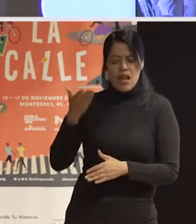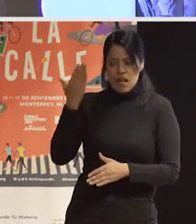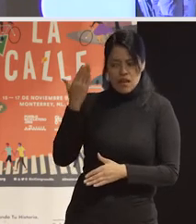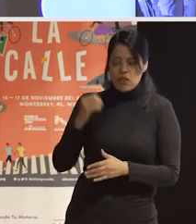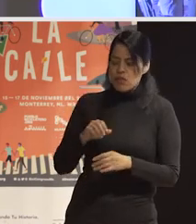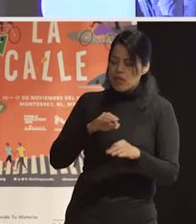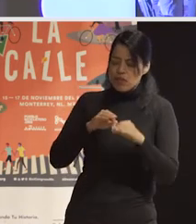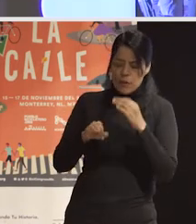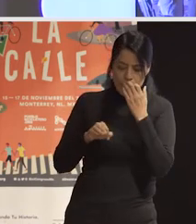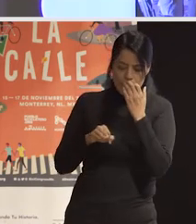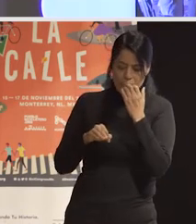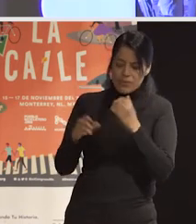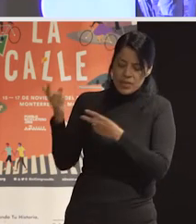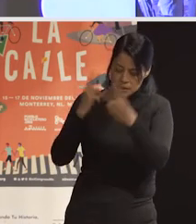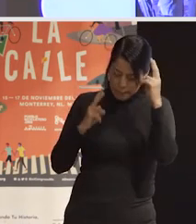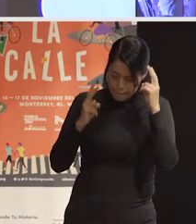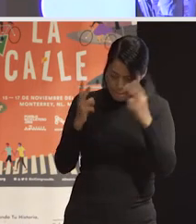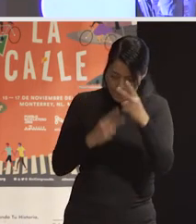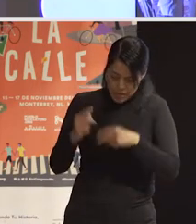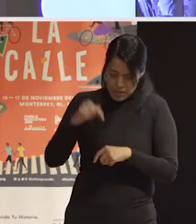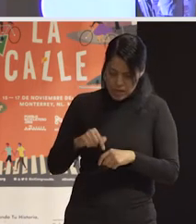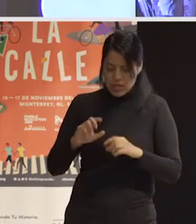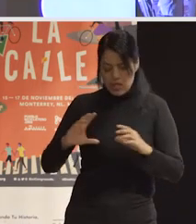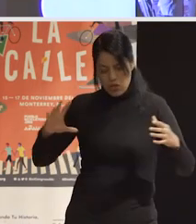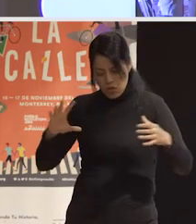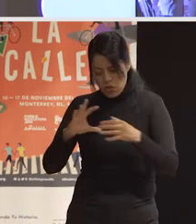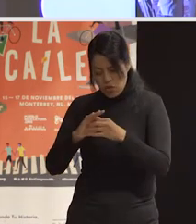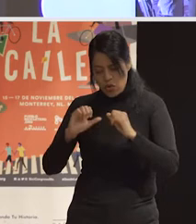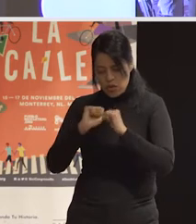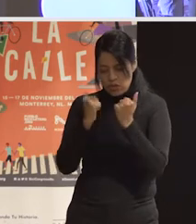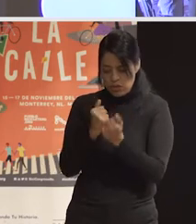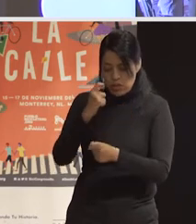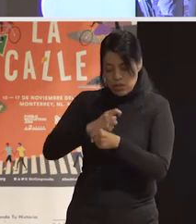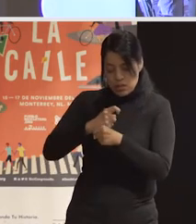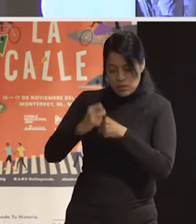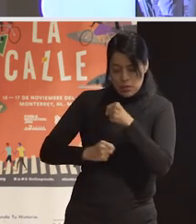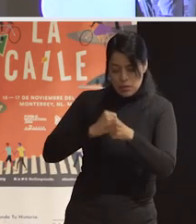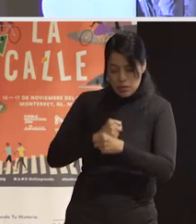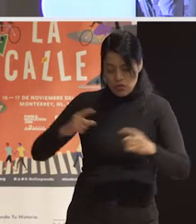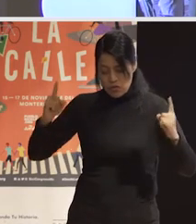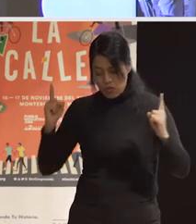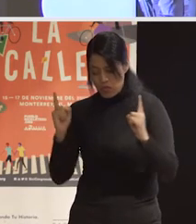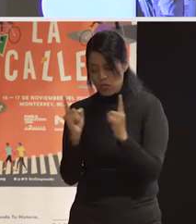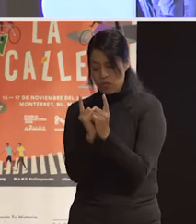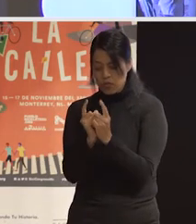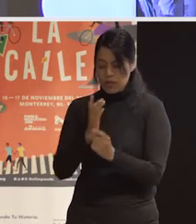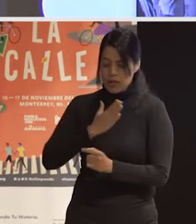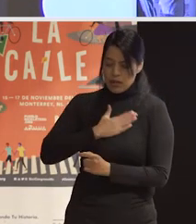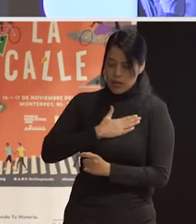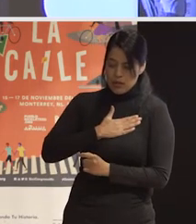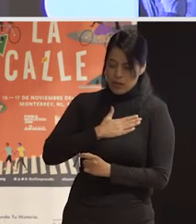que vienen y tienen contacto continuamente sin embargo este fue el primer año en que coincidimos a mí me